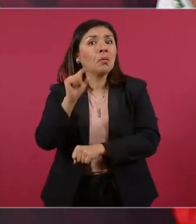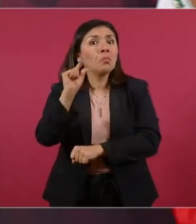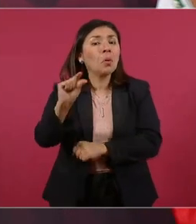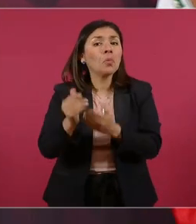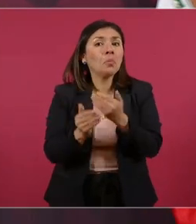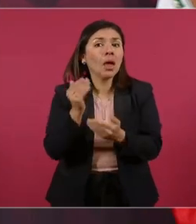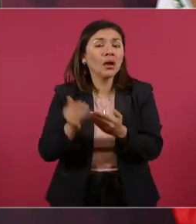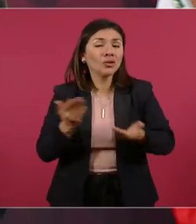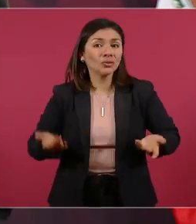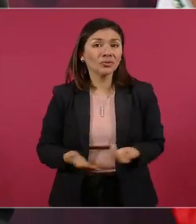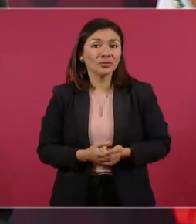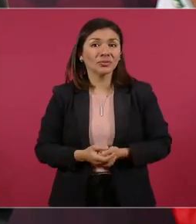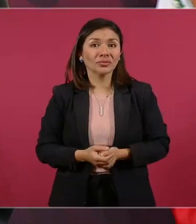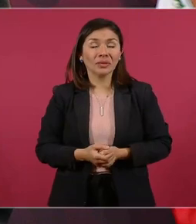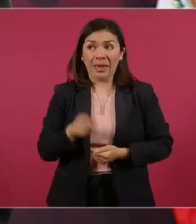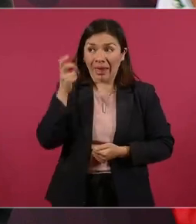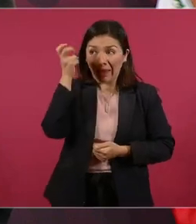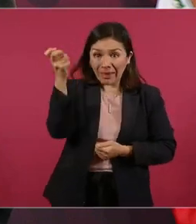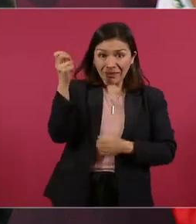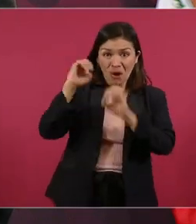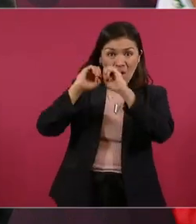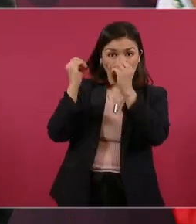Y estas organizaciones